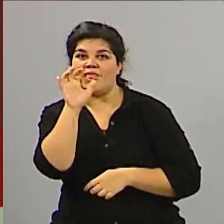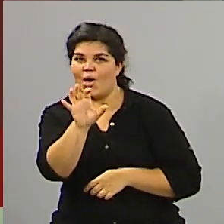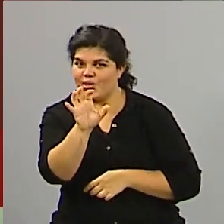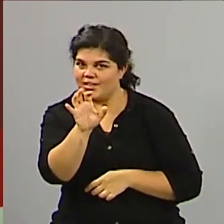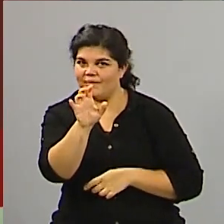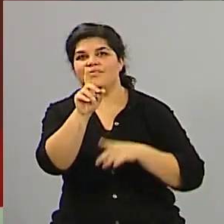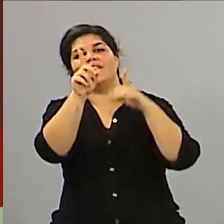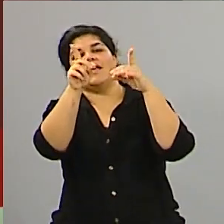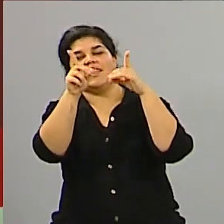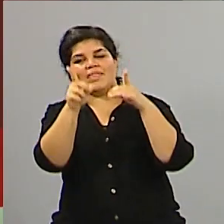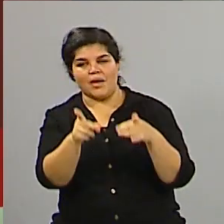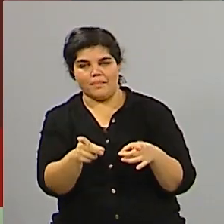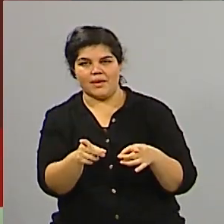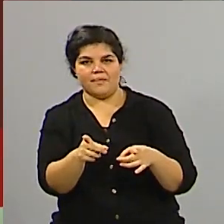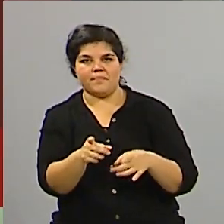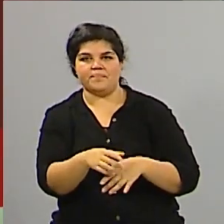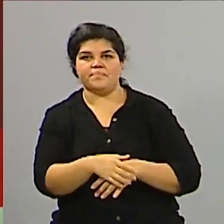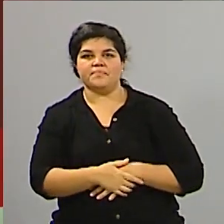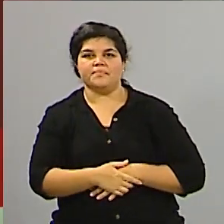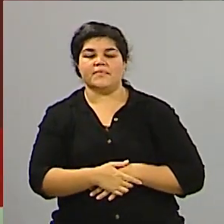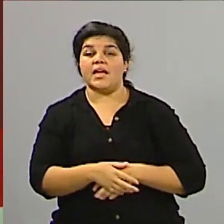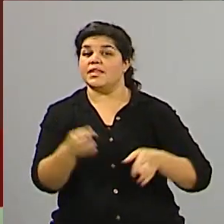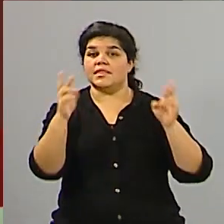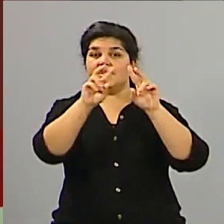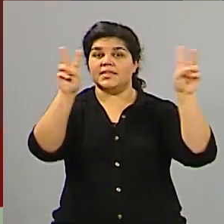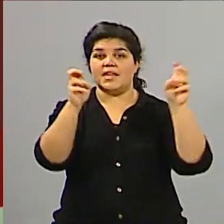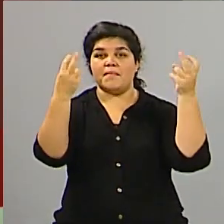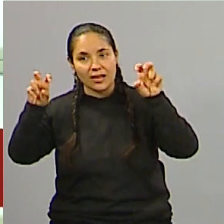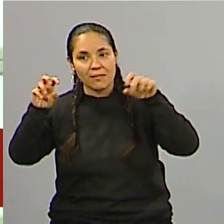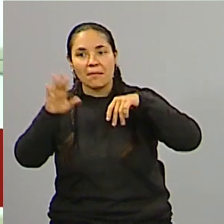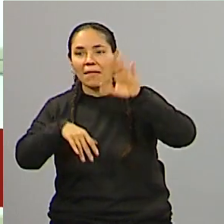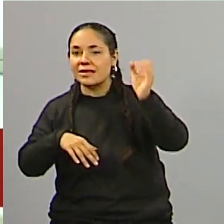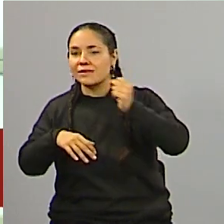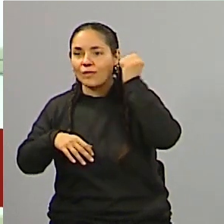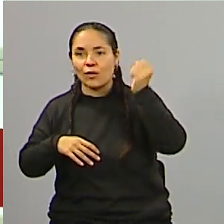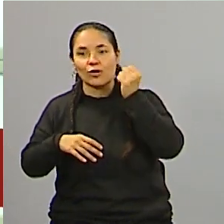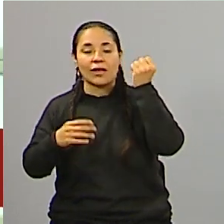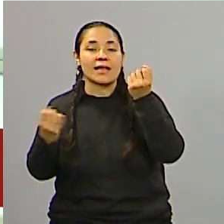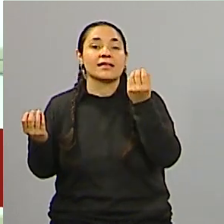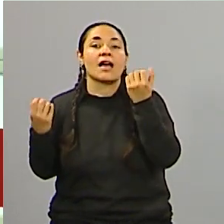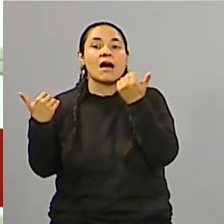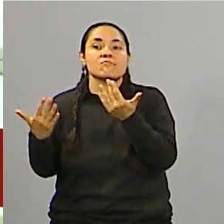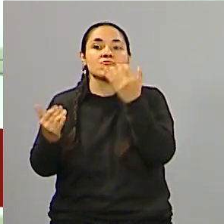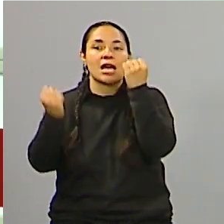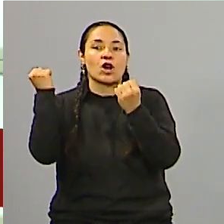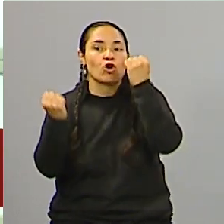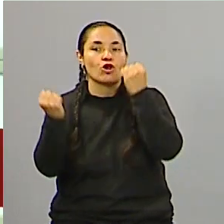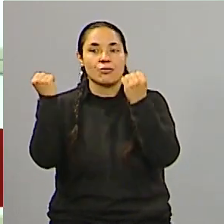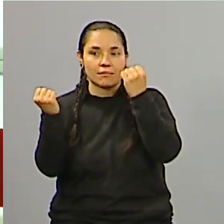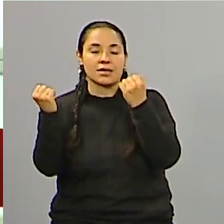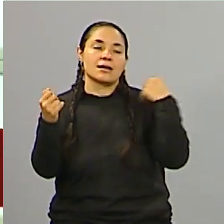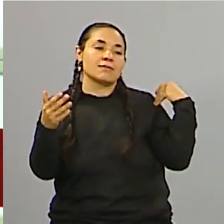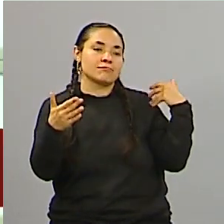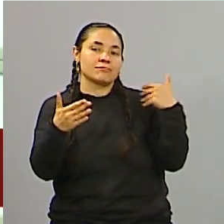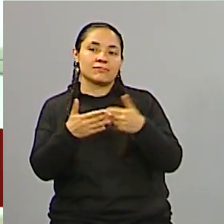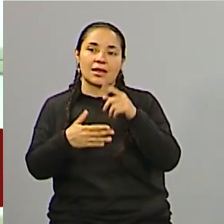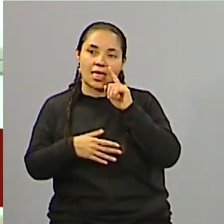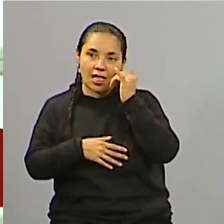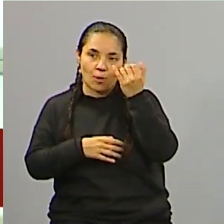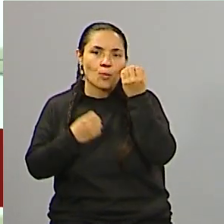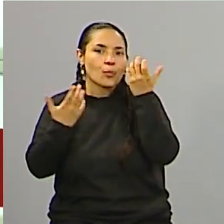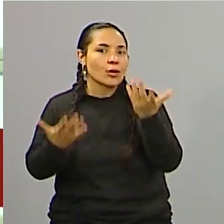vamos a reducir la tasa de interés. Esa es la idea. Porque esto de regalar casas es mentira. Porque esa casa no se la están regalando,